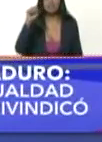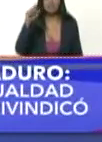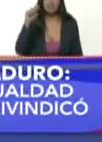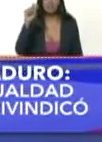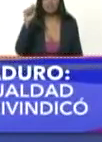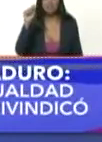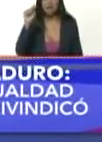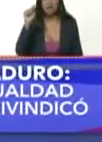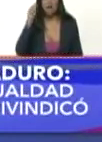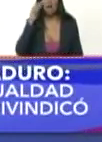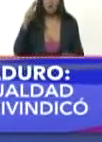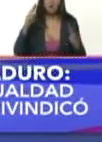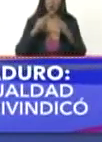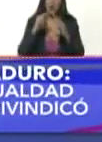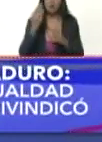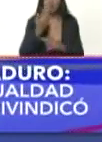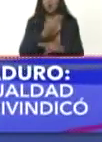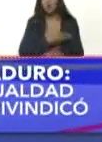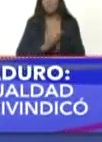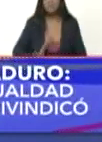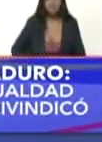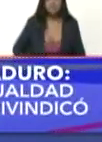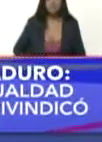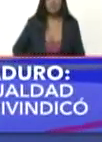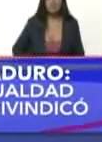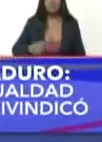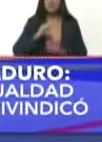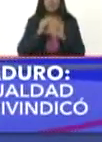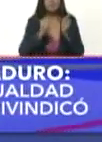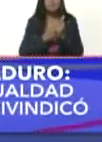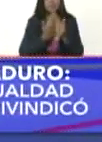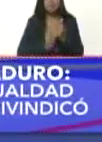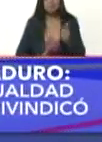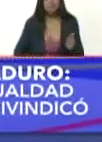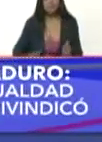Tuvieron un encuentro con el presidente Daniel Ortega, la vicepresidenta,